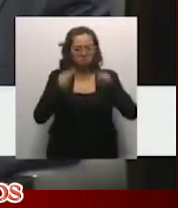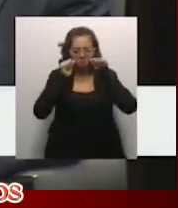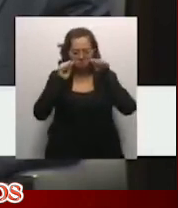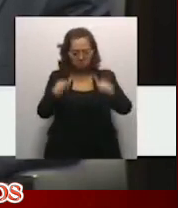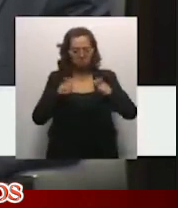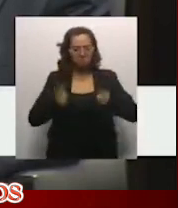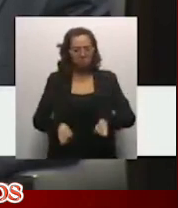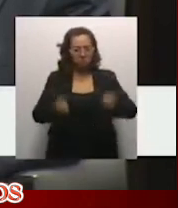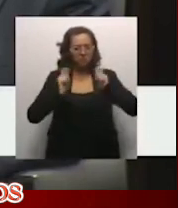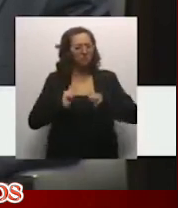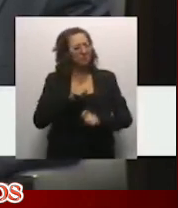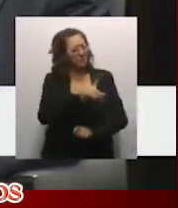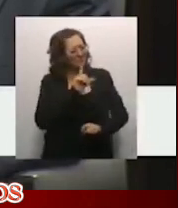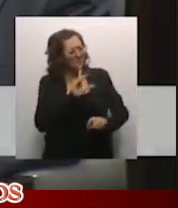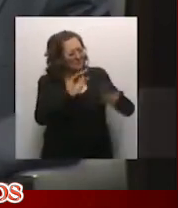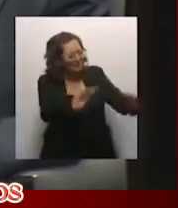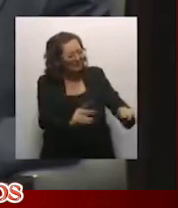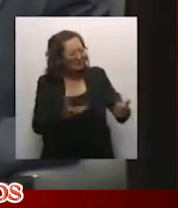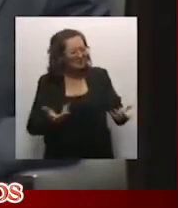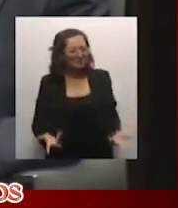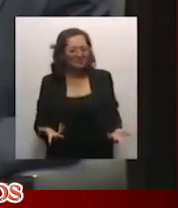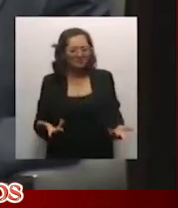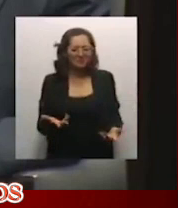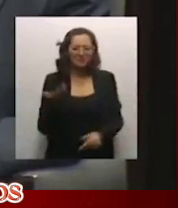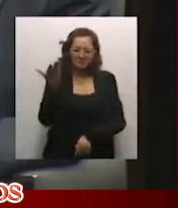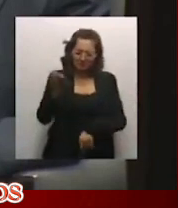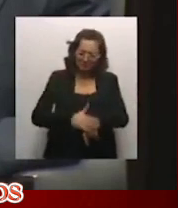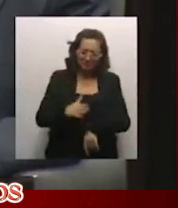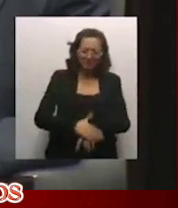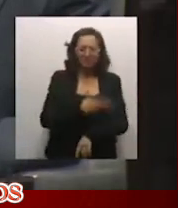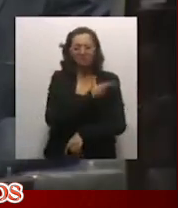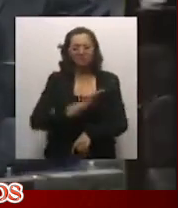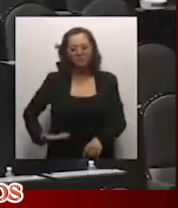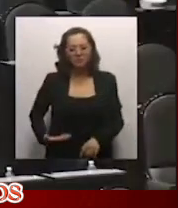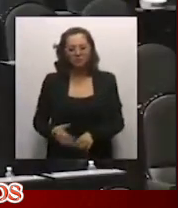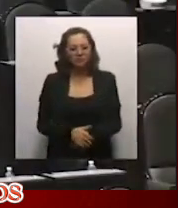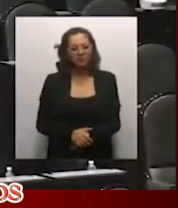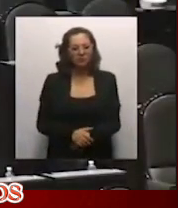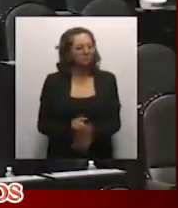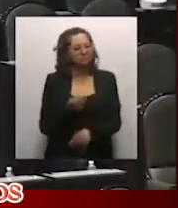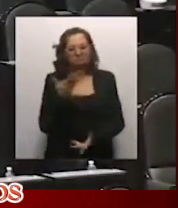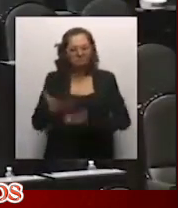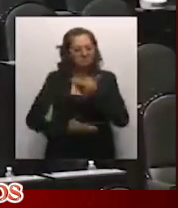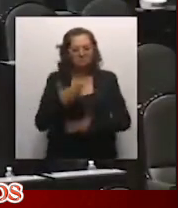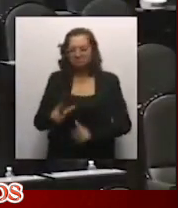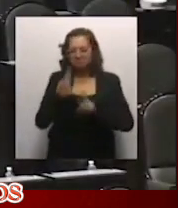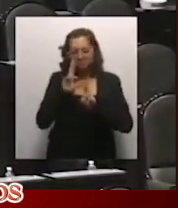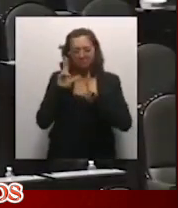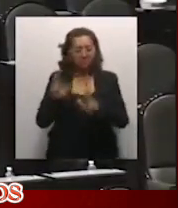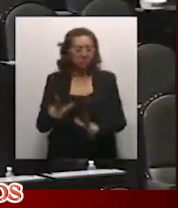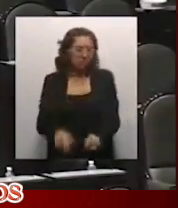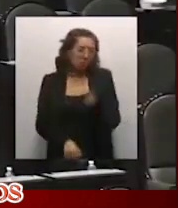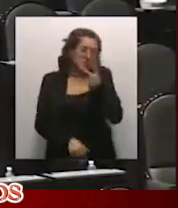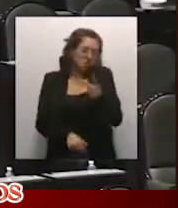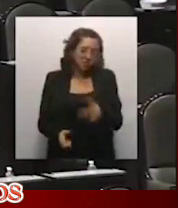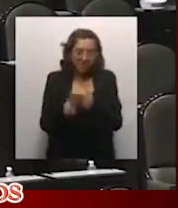seguridad. Bueno, guarden silencio, compañeros. Pido a la presidencia que no lo van a respetar, diputado. Tenemos de dos.